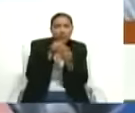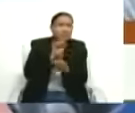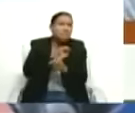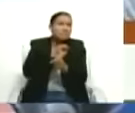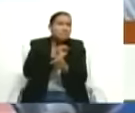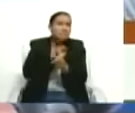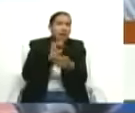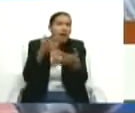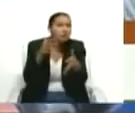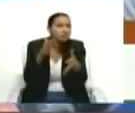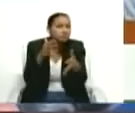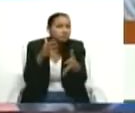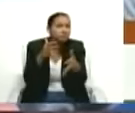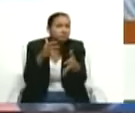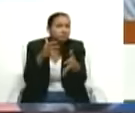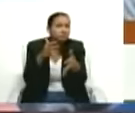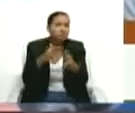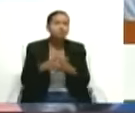Realmente,